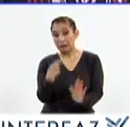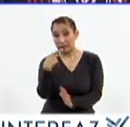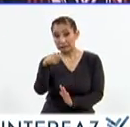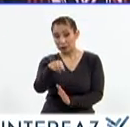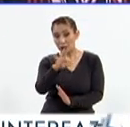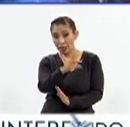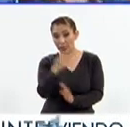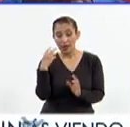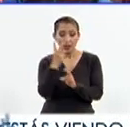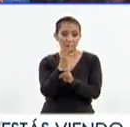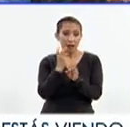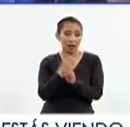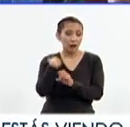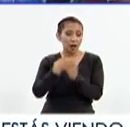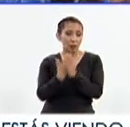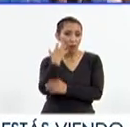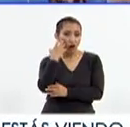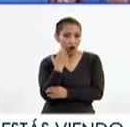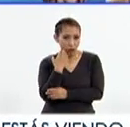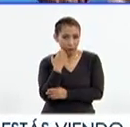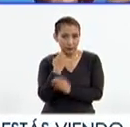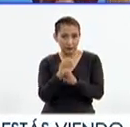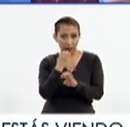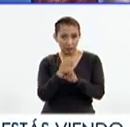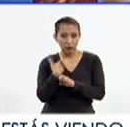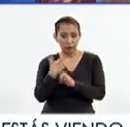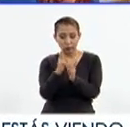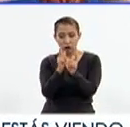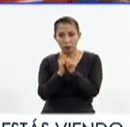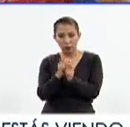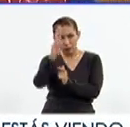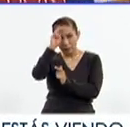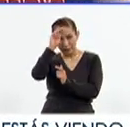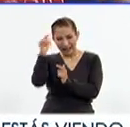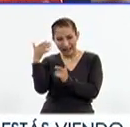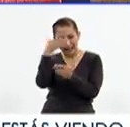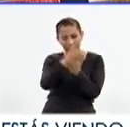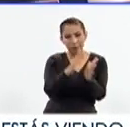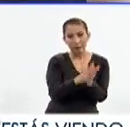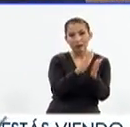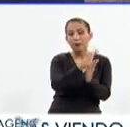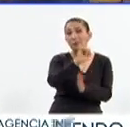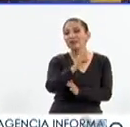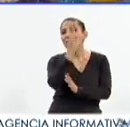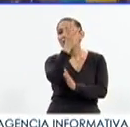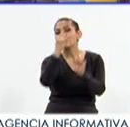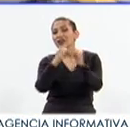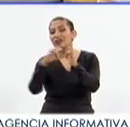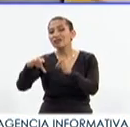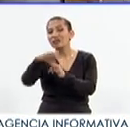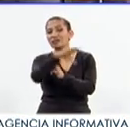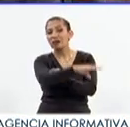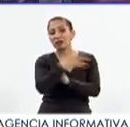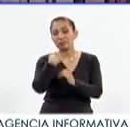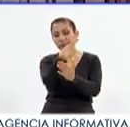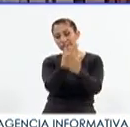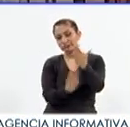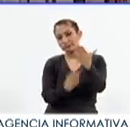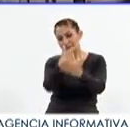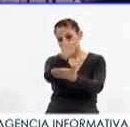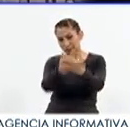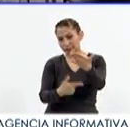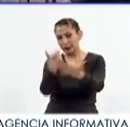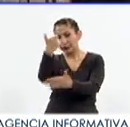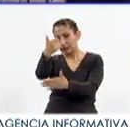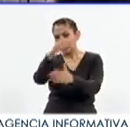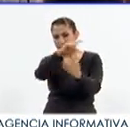tuvo como invitado de honor al Estado de Nuevo León. La delegación norteña contó con la participación de 23 instituciones bajo un programa establecido